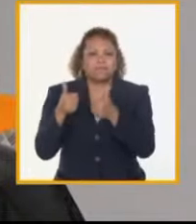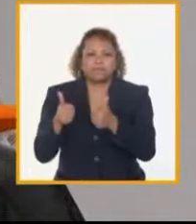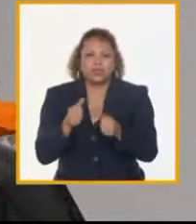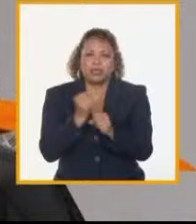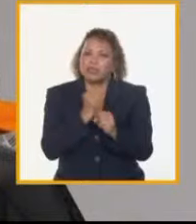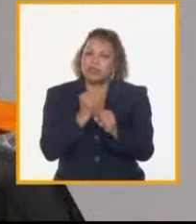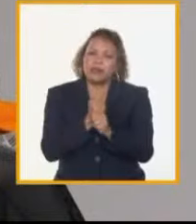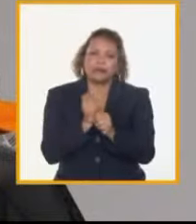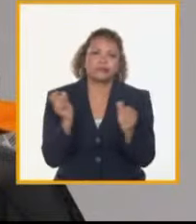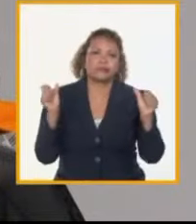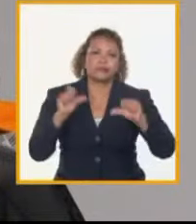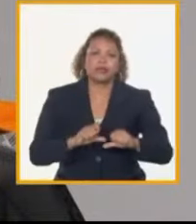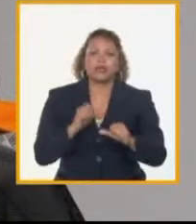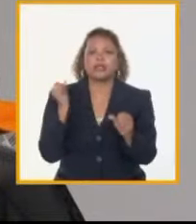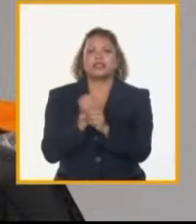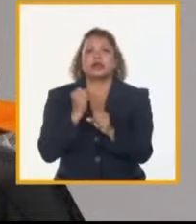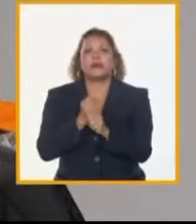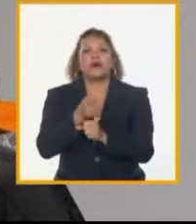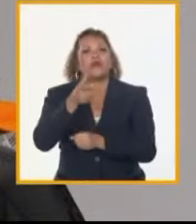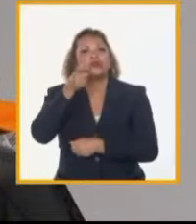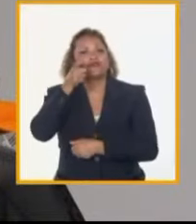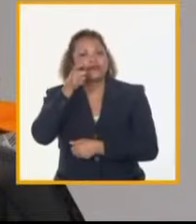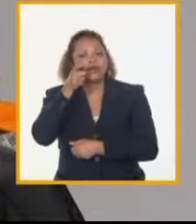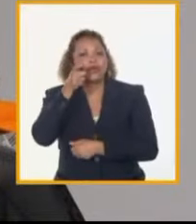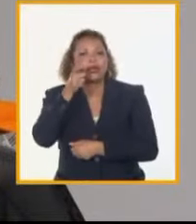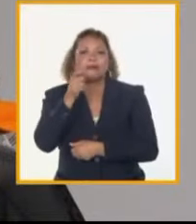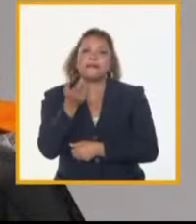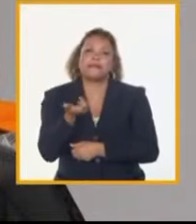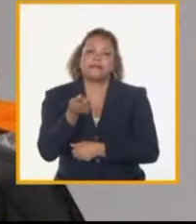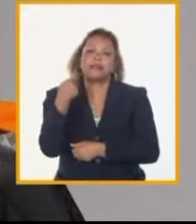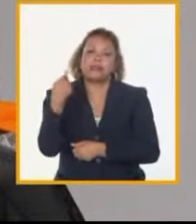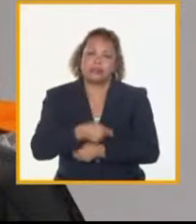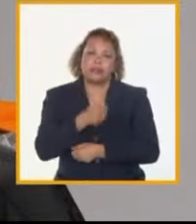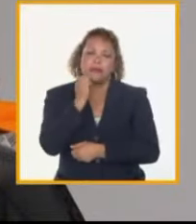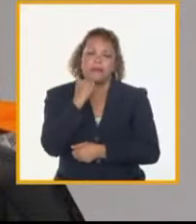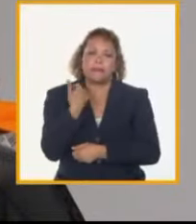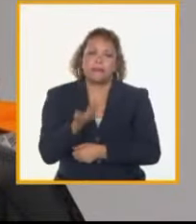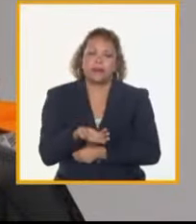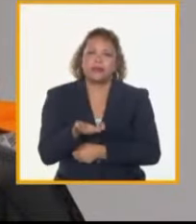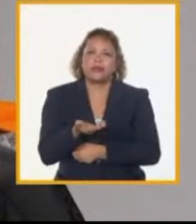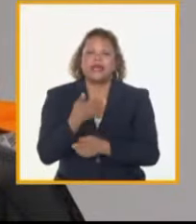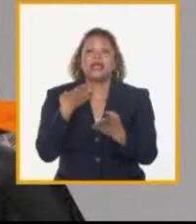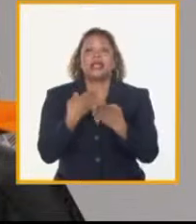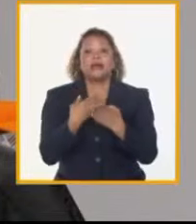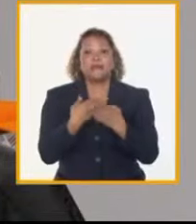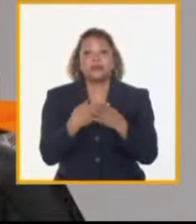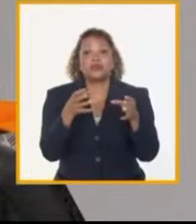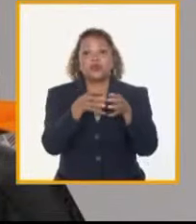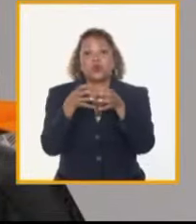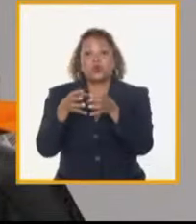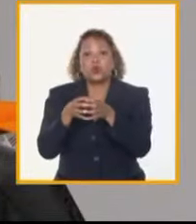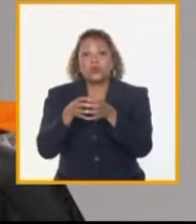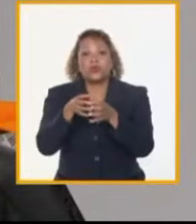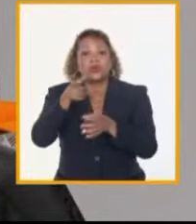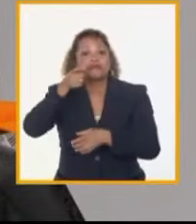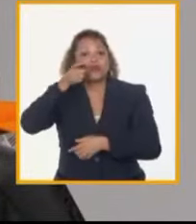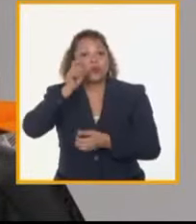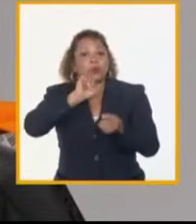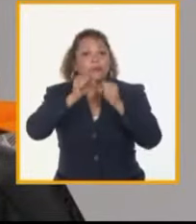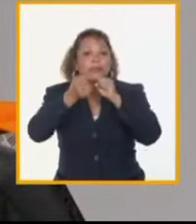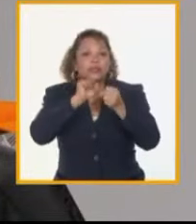trabajo de inspección, y en ese sentido la empresa tiene un grupo de inspección muy reducido que no puede